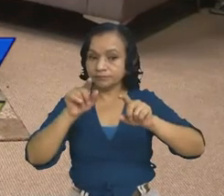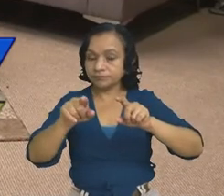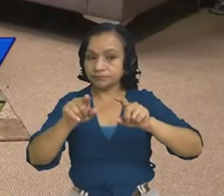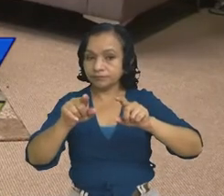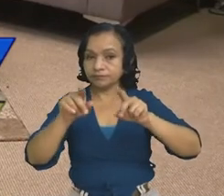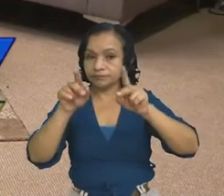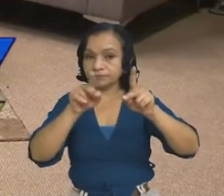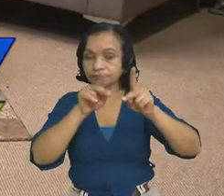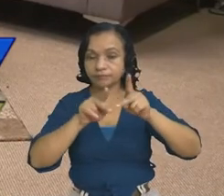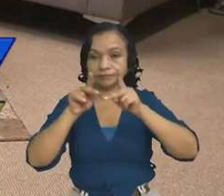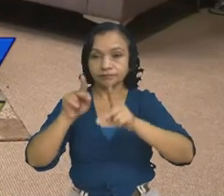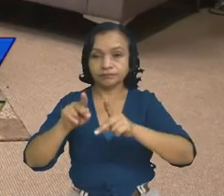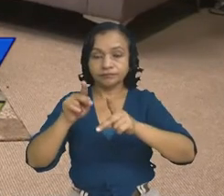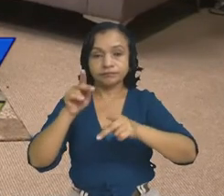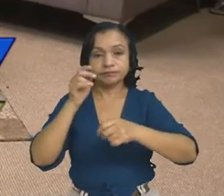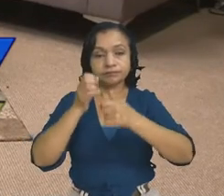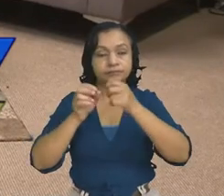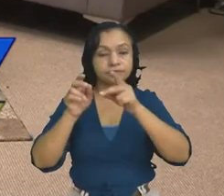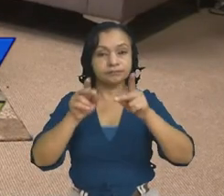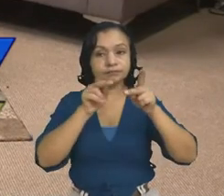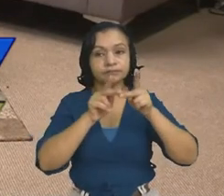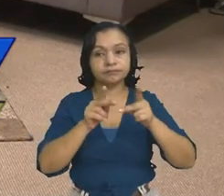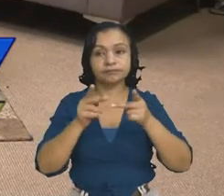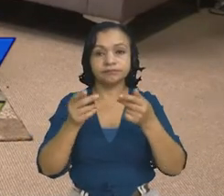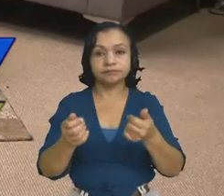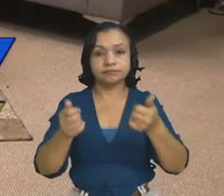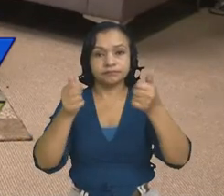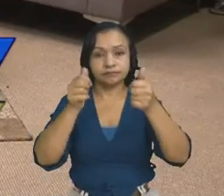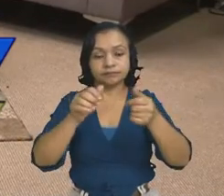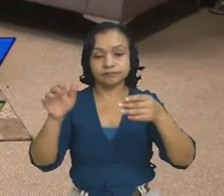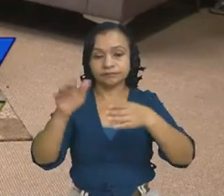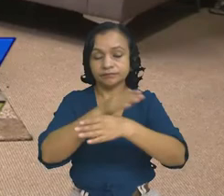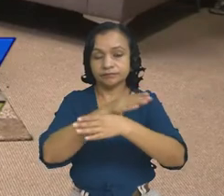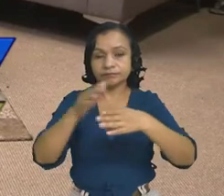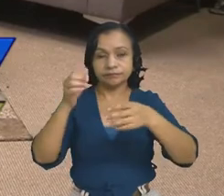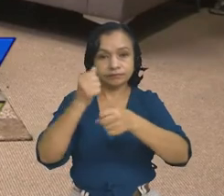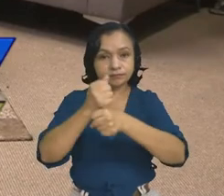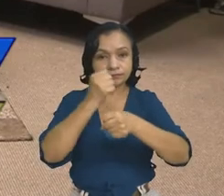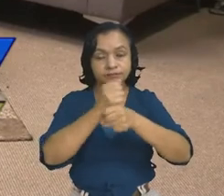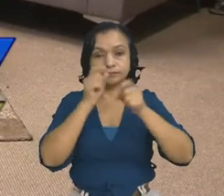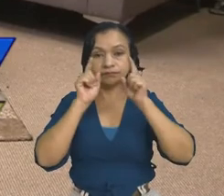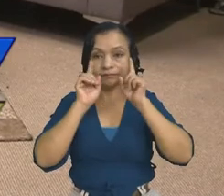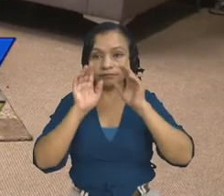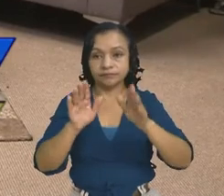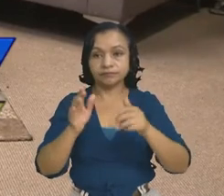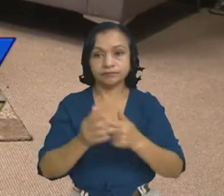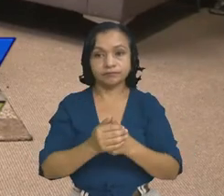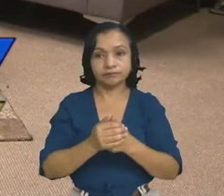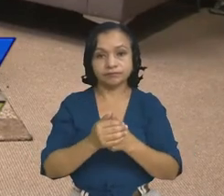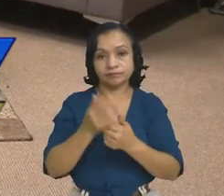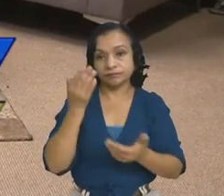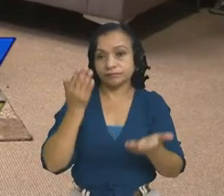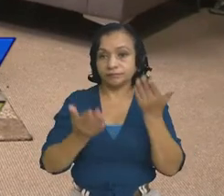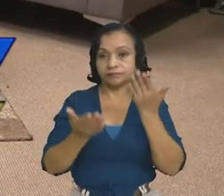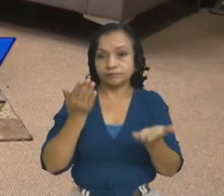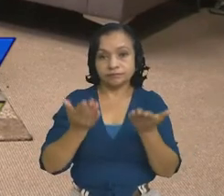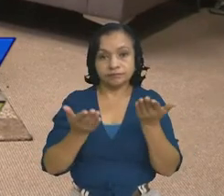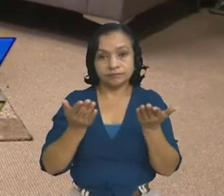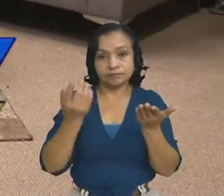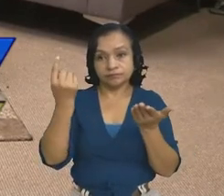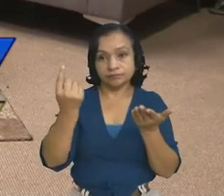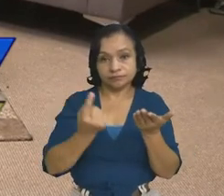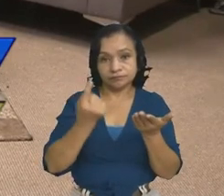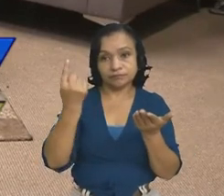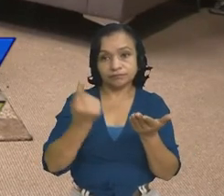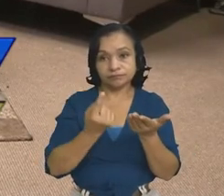situación de la lesión o del daño que puede existir y establecer las diferentes acciones preventivas. El hecho que yo detecte que a lo mejor están viniendo niños